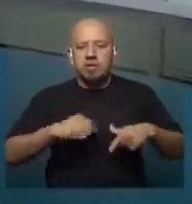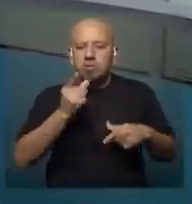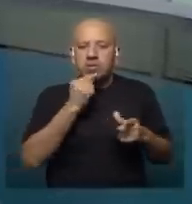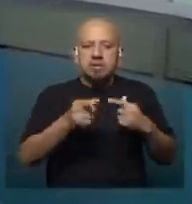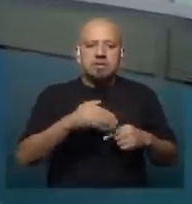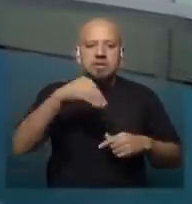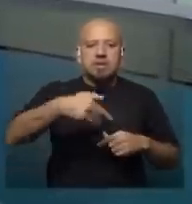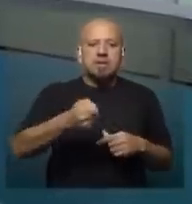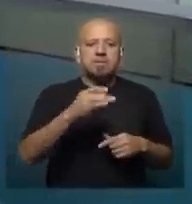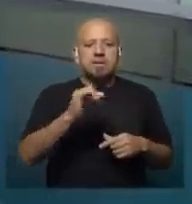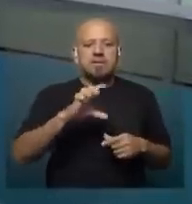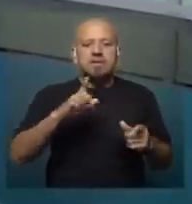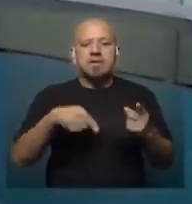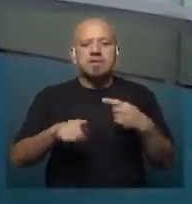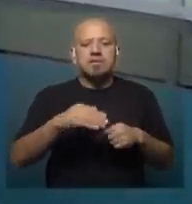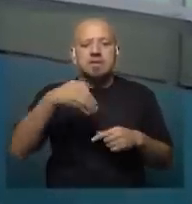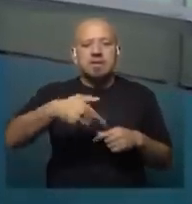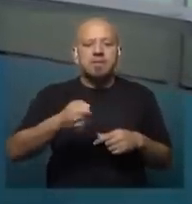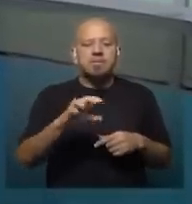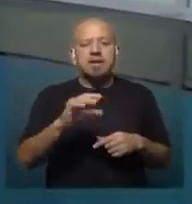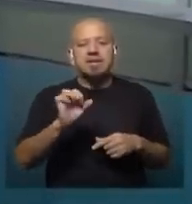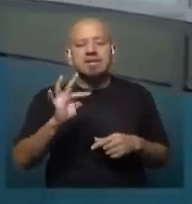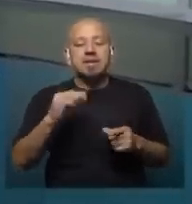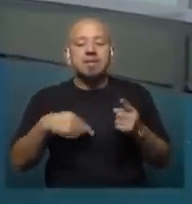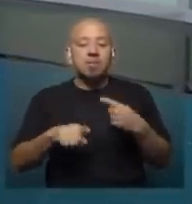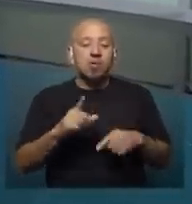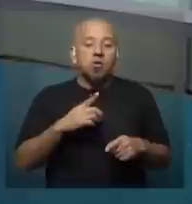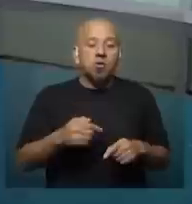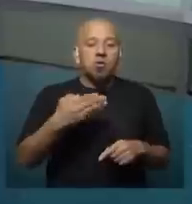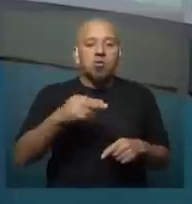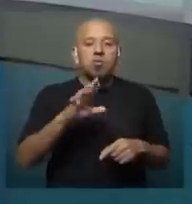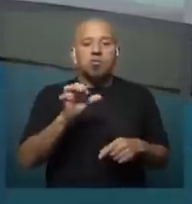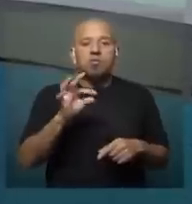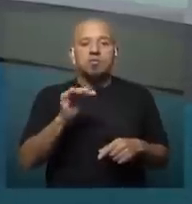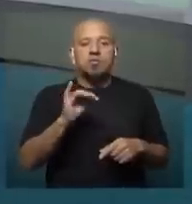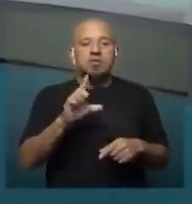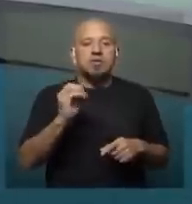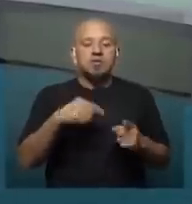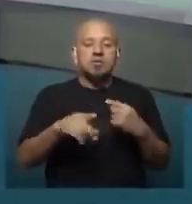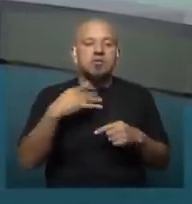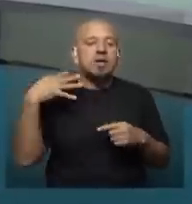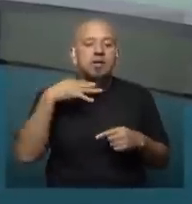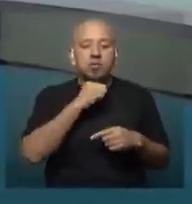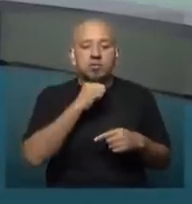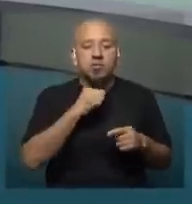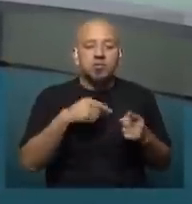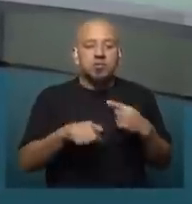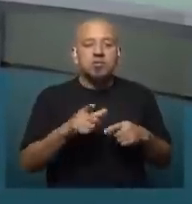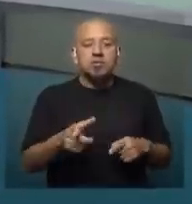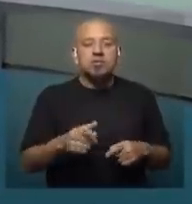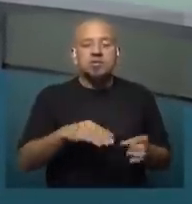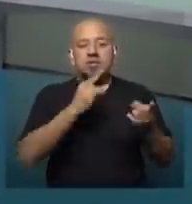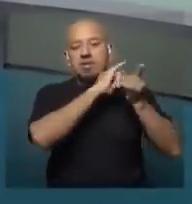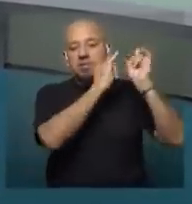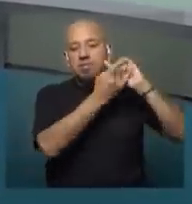Massiel sobre el caso Marcel que contradice lo dicho por gustillo por el canciller cuando en agosto fue interpelado en el parlamento